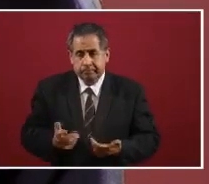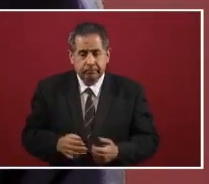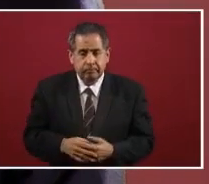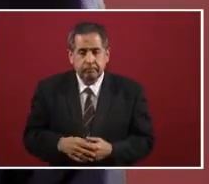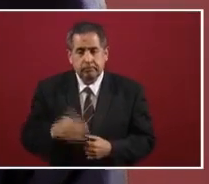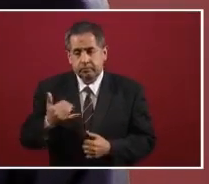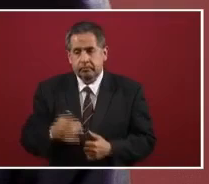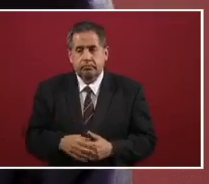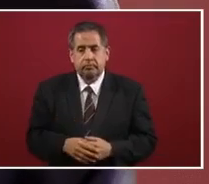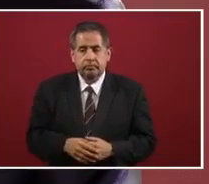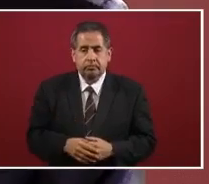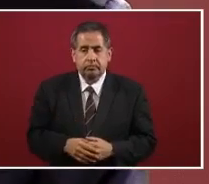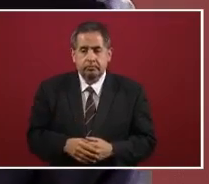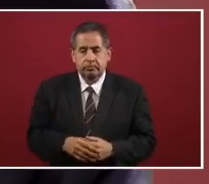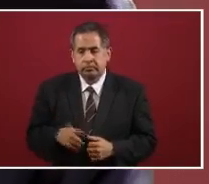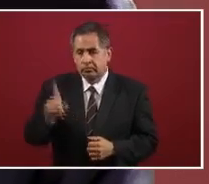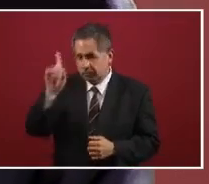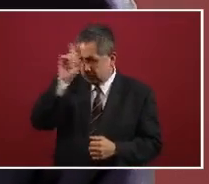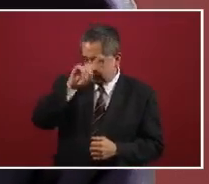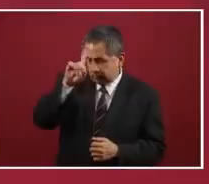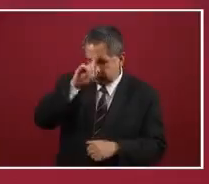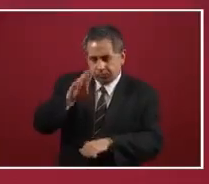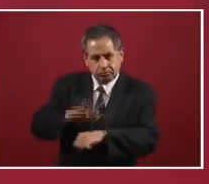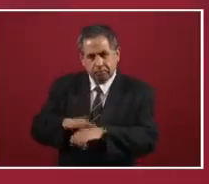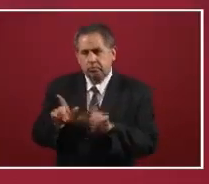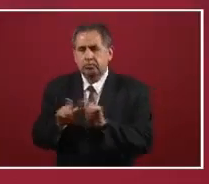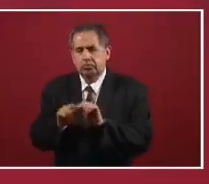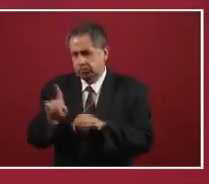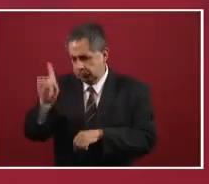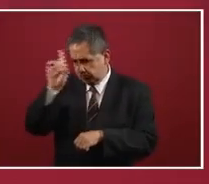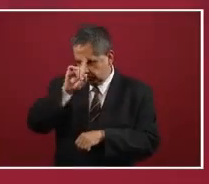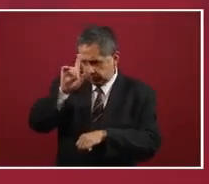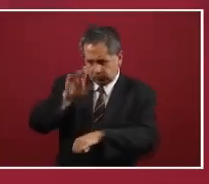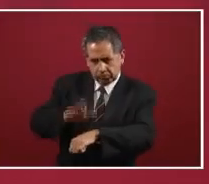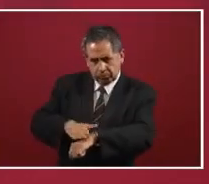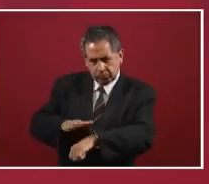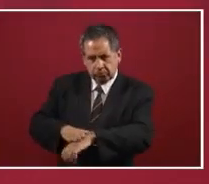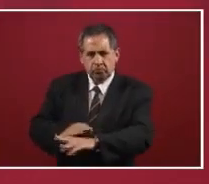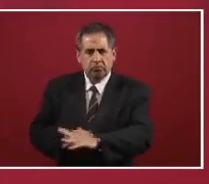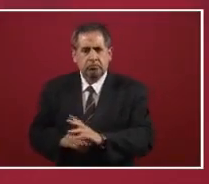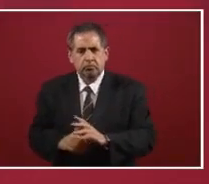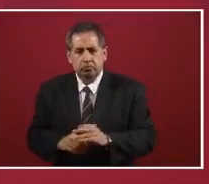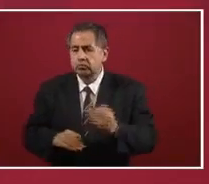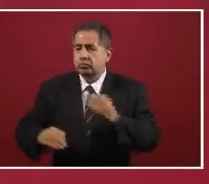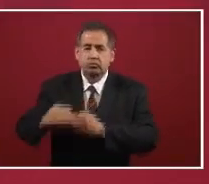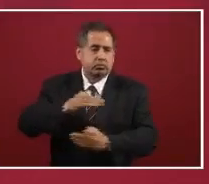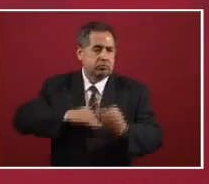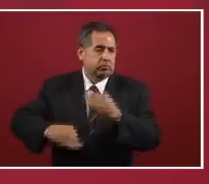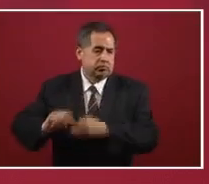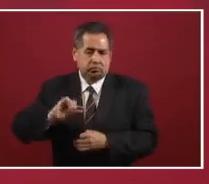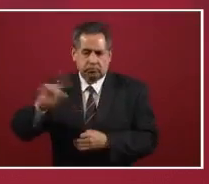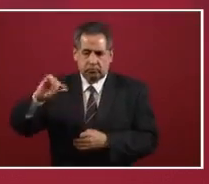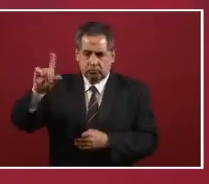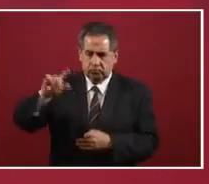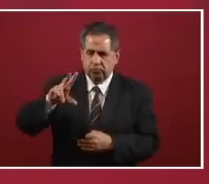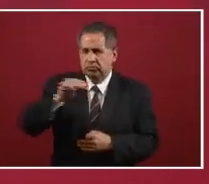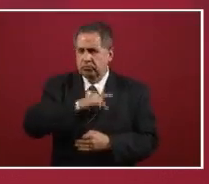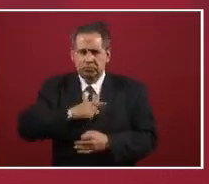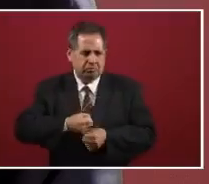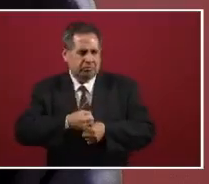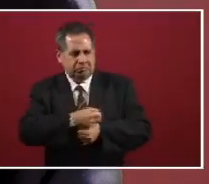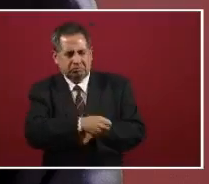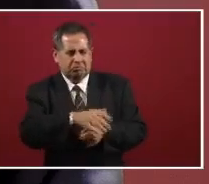y solo recomendar a todas las autoridades que no se use la fuerza,